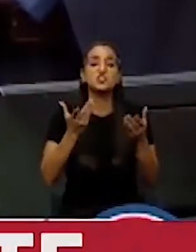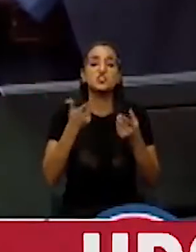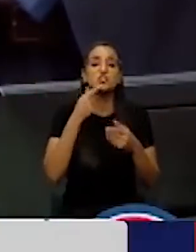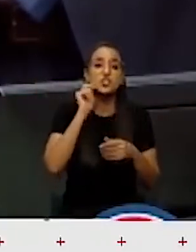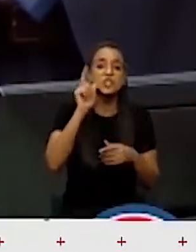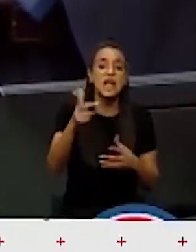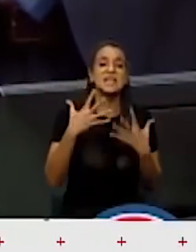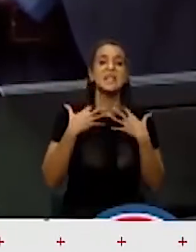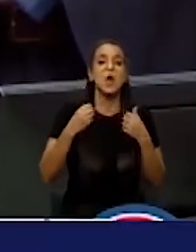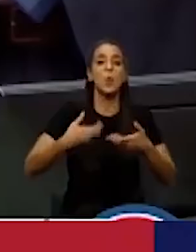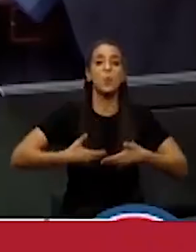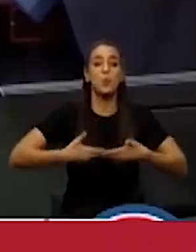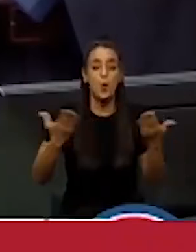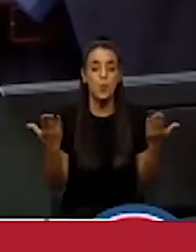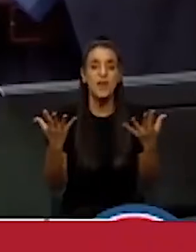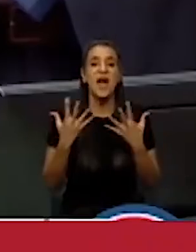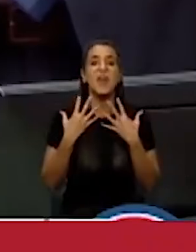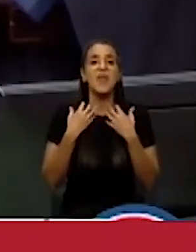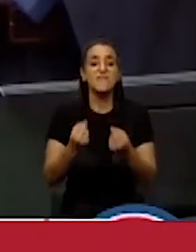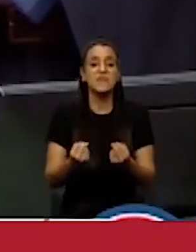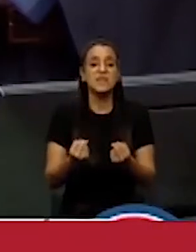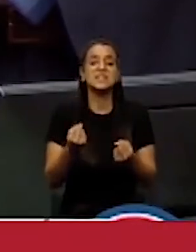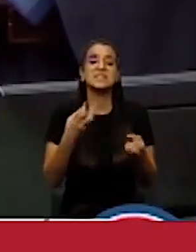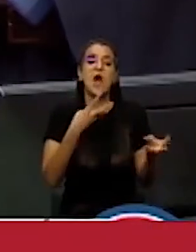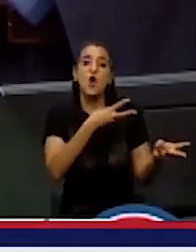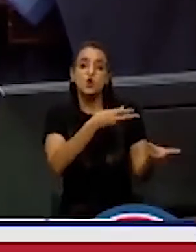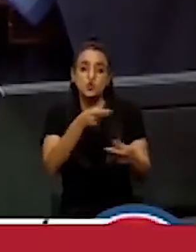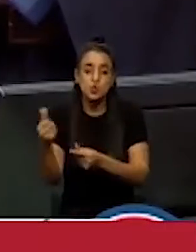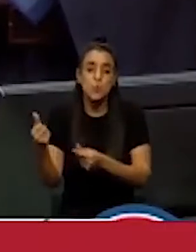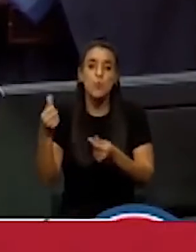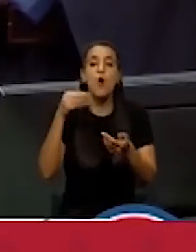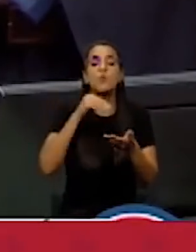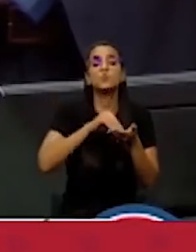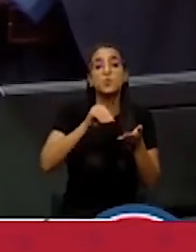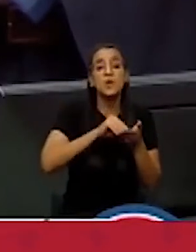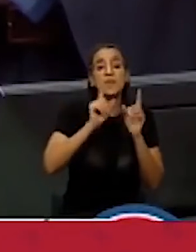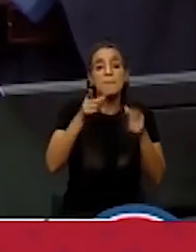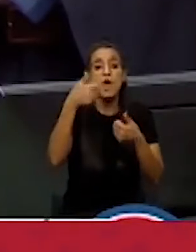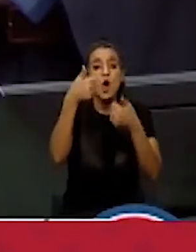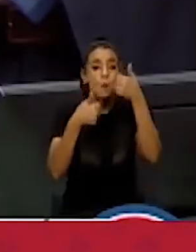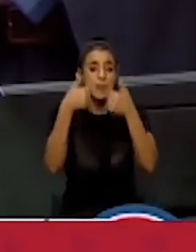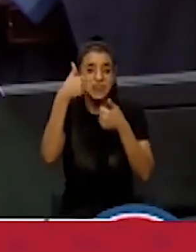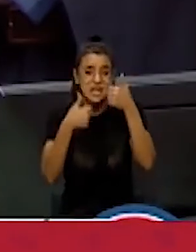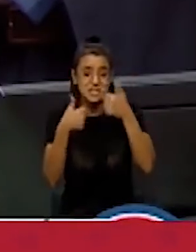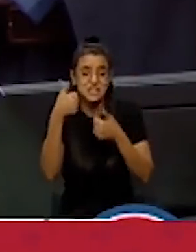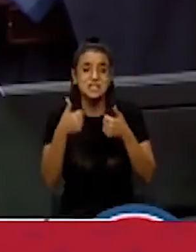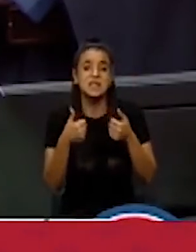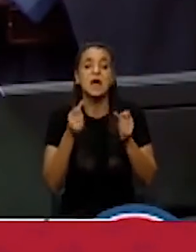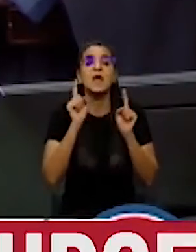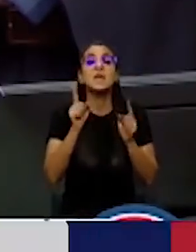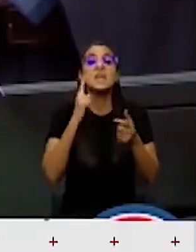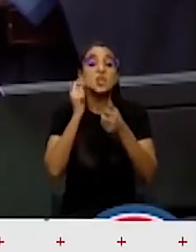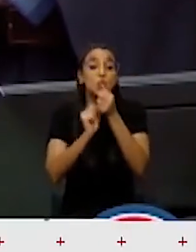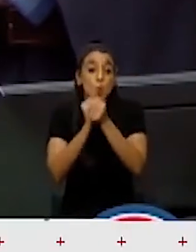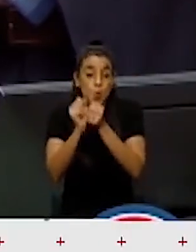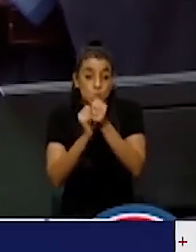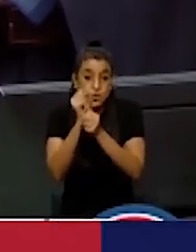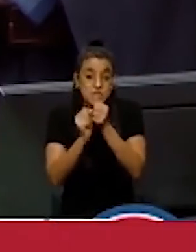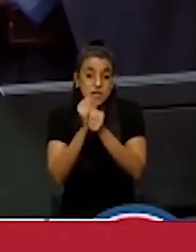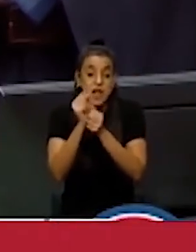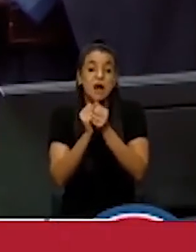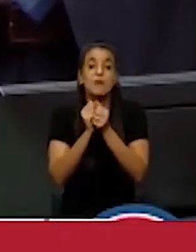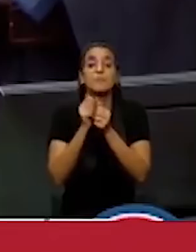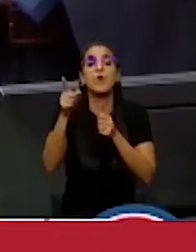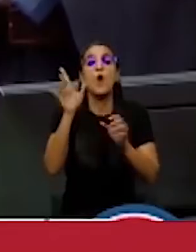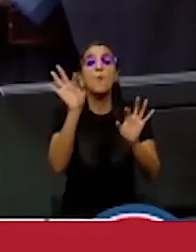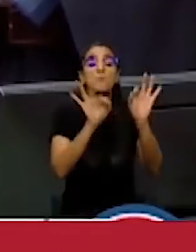Salud pública, de defensa del consumidor, del usuario y de la competencia y de industria,